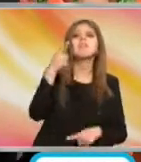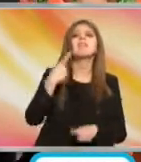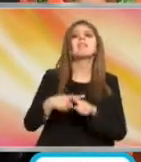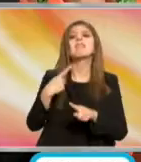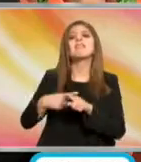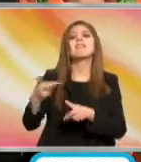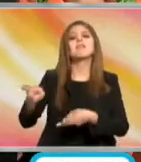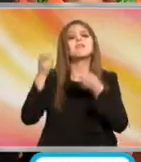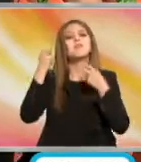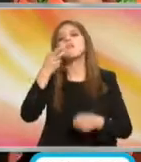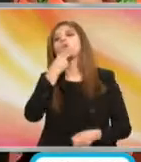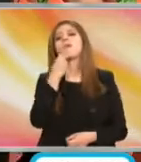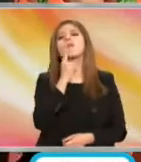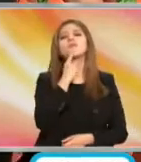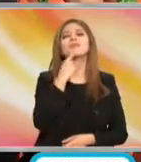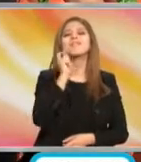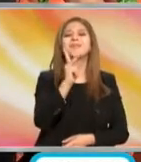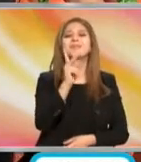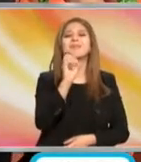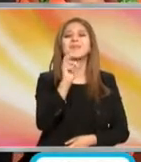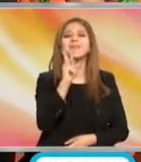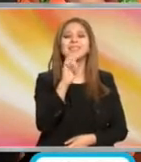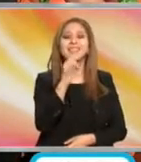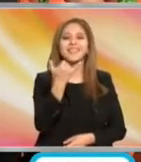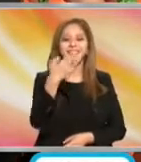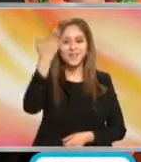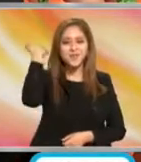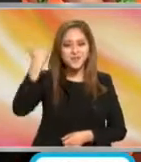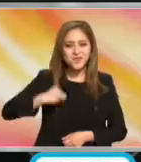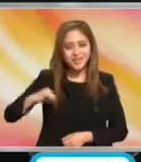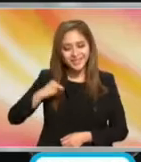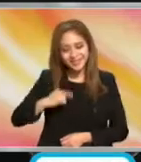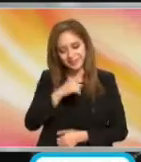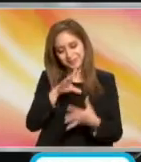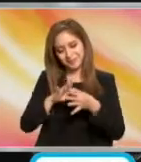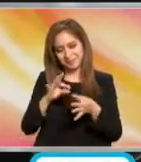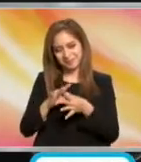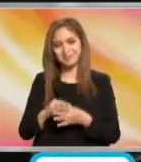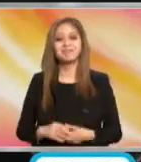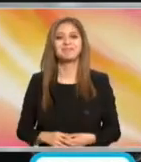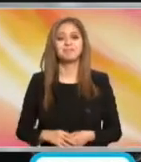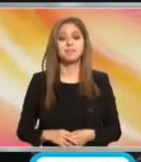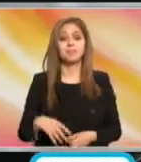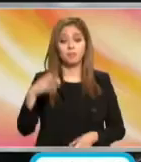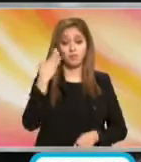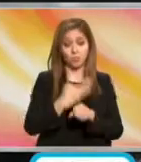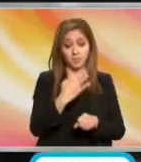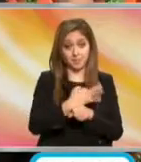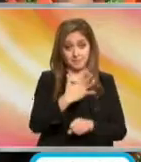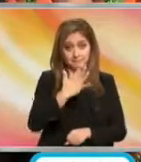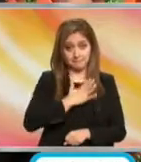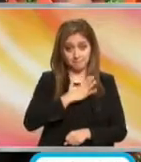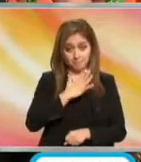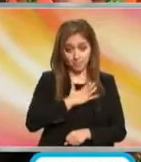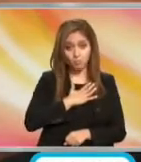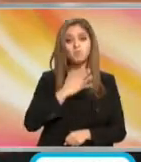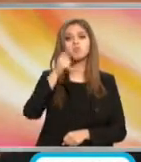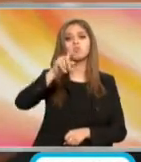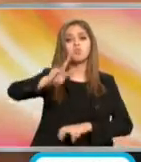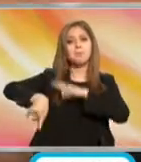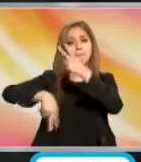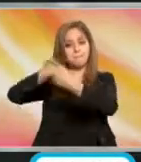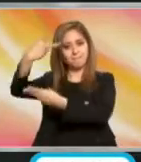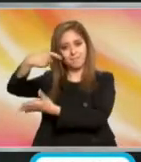Popeye. Se la robé a Seguramente. Popeye, el marino. Ok, del otro lado tenemos nuestra pechuga. En este caso, bueno, van a su pollería, piden